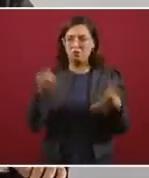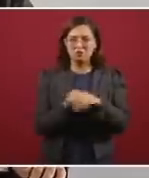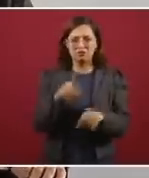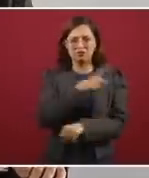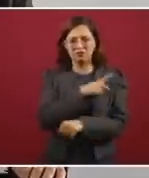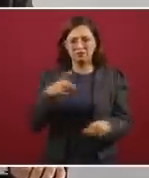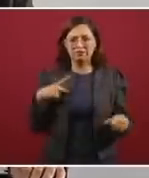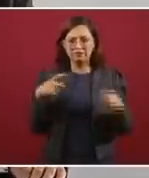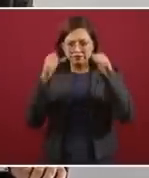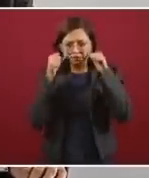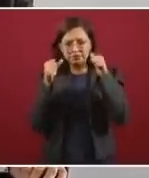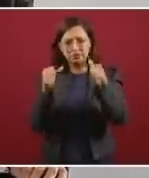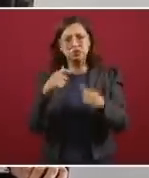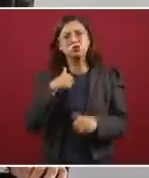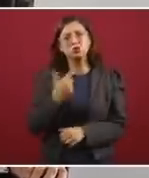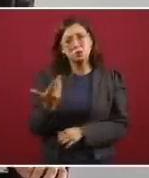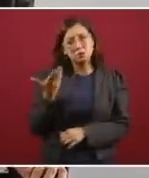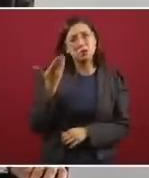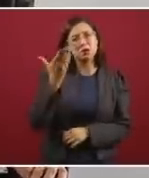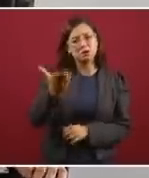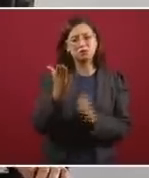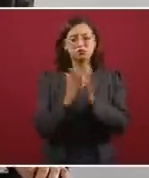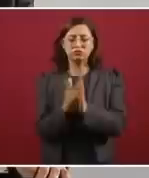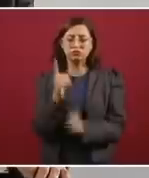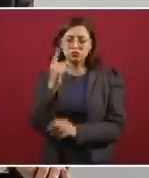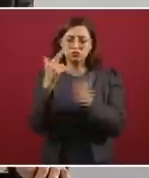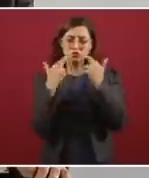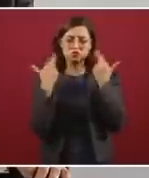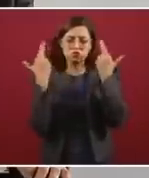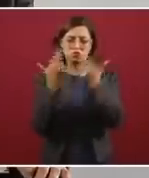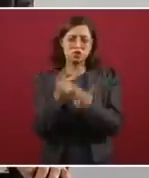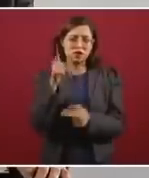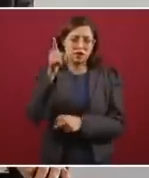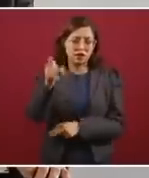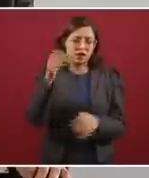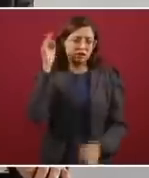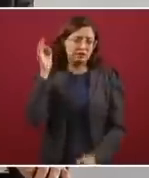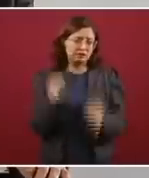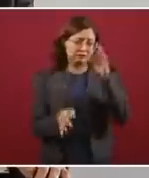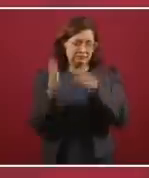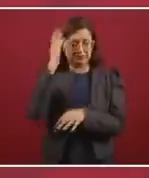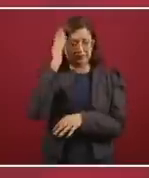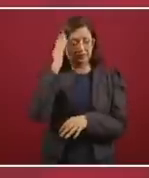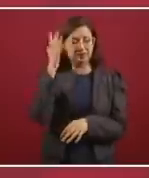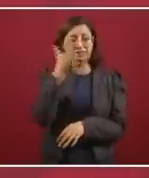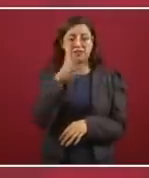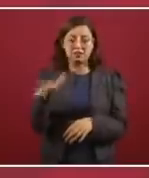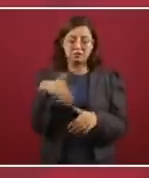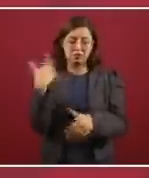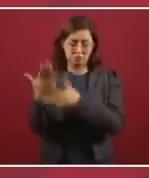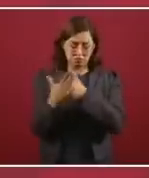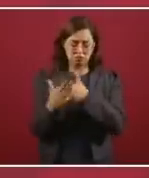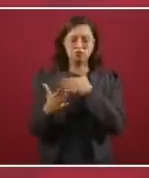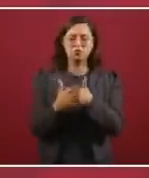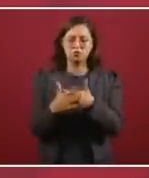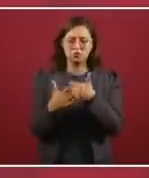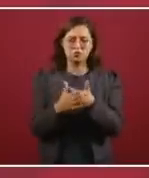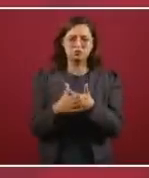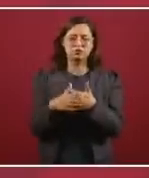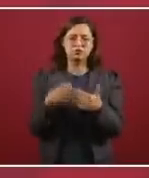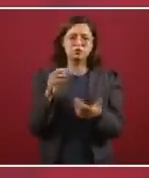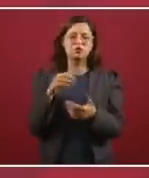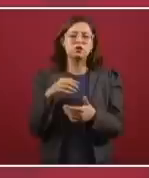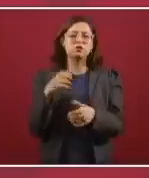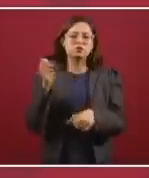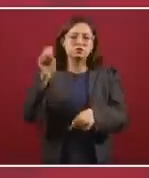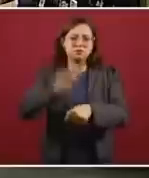Le pedí la entrevista al fiscal general, se va a llevar a cabo la semana